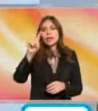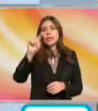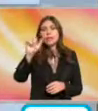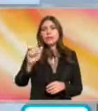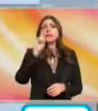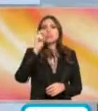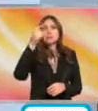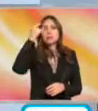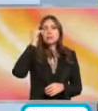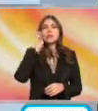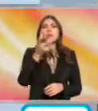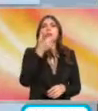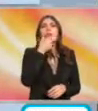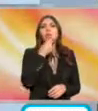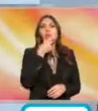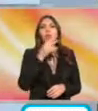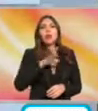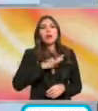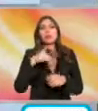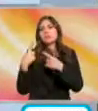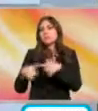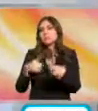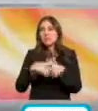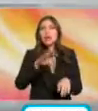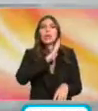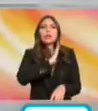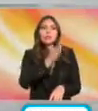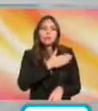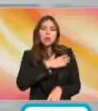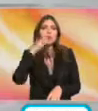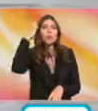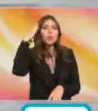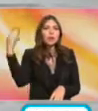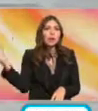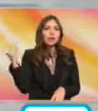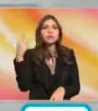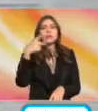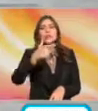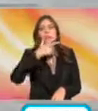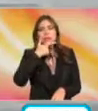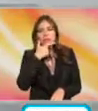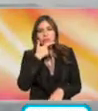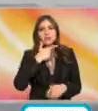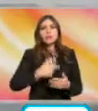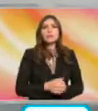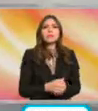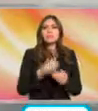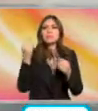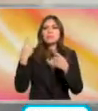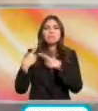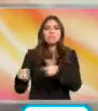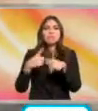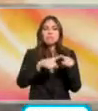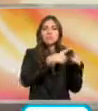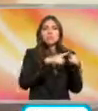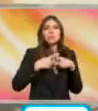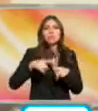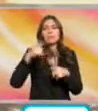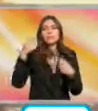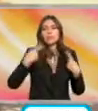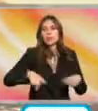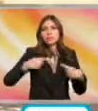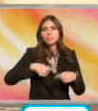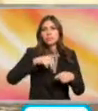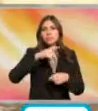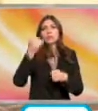pues normalmente eran nacionalidades, pues habías de todo, españoles, holandeses, ingleses. Había mucha división también entre los